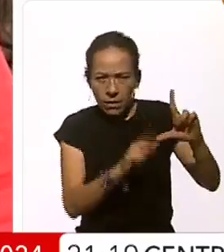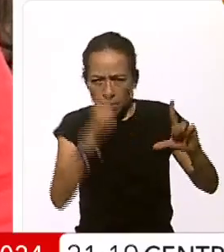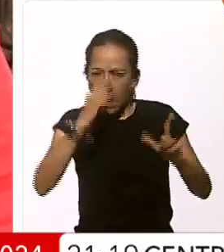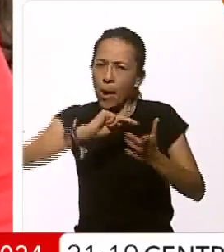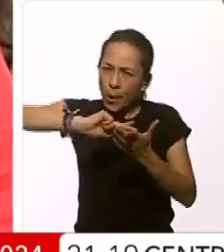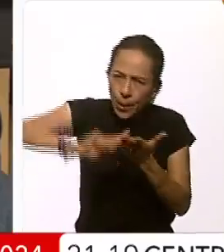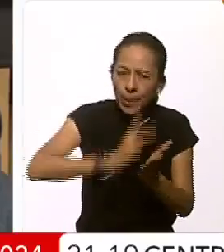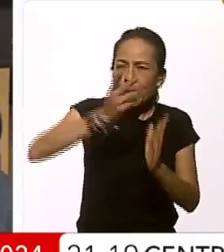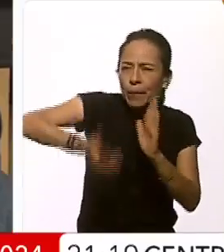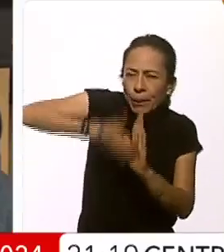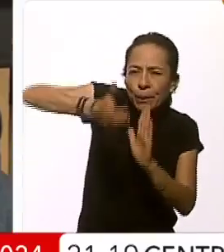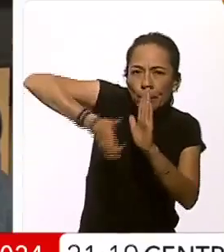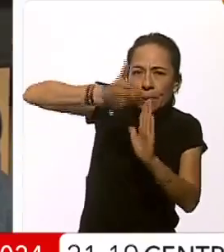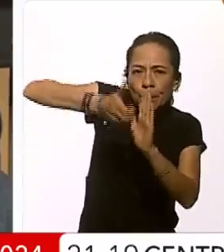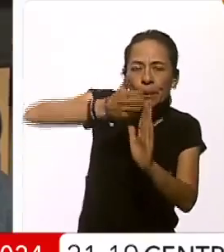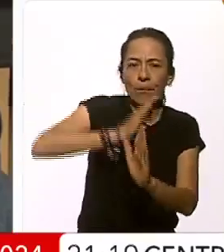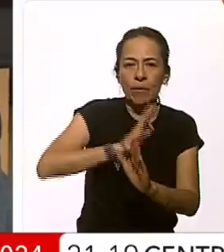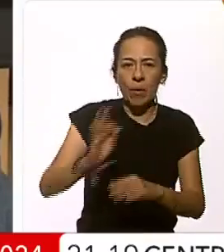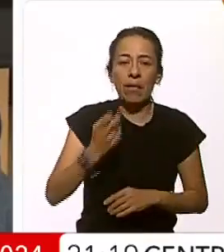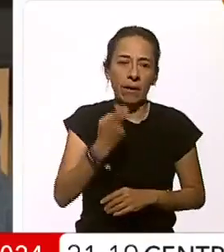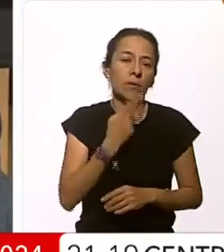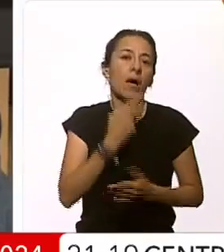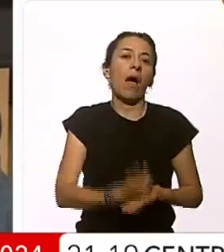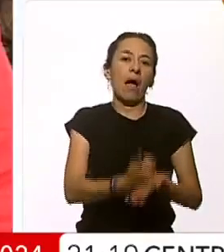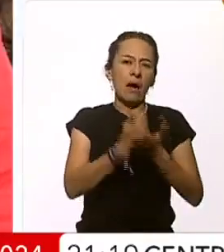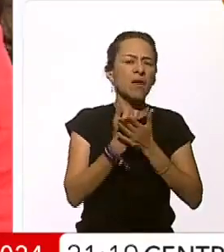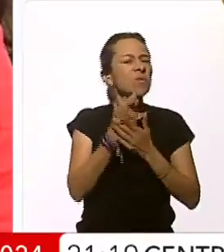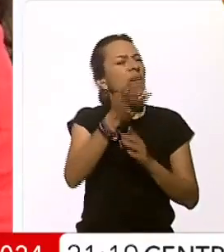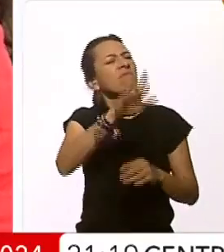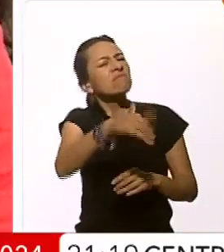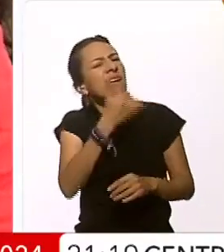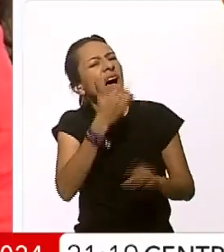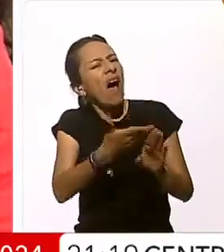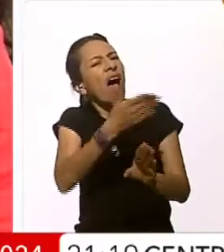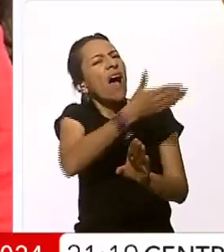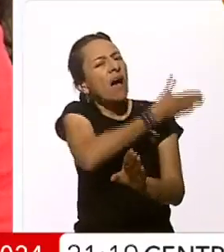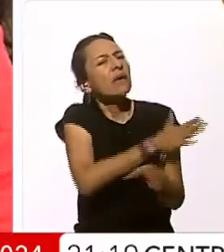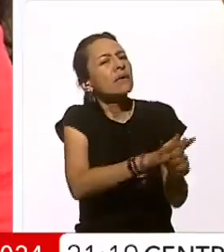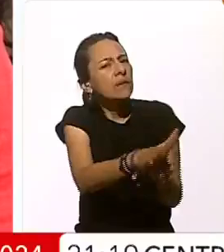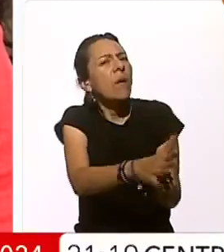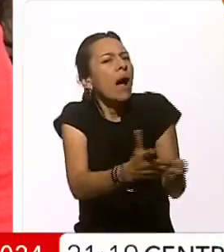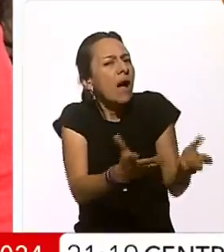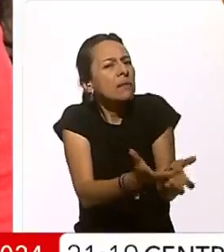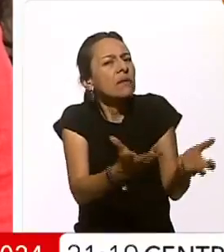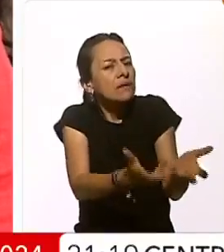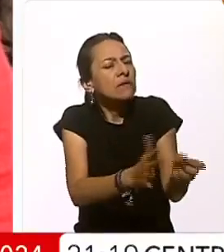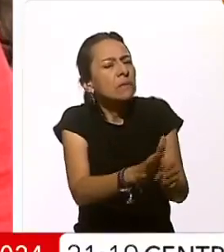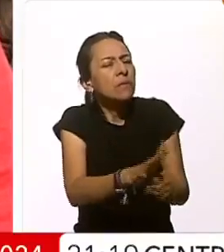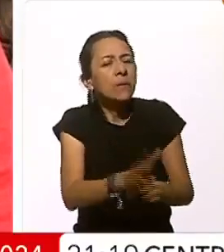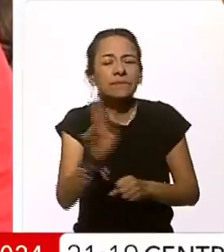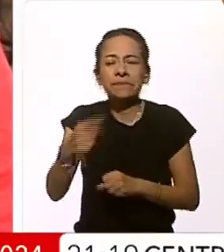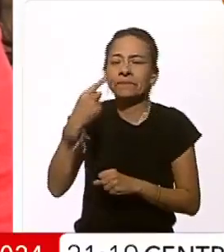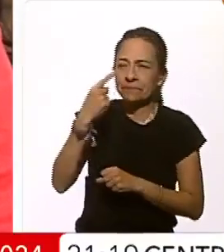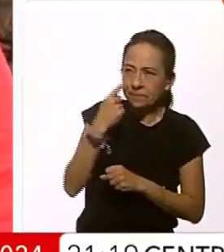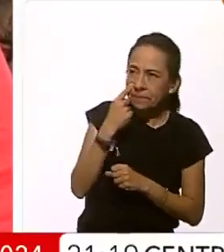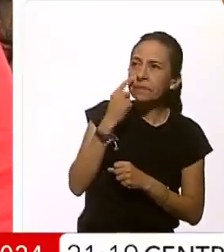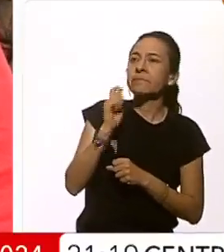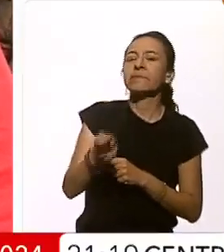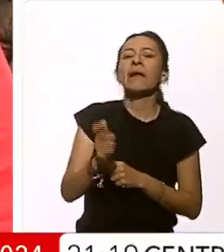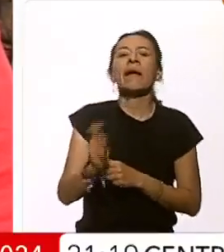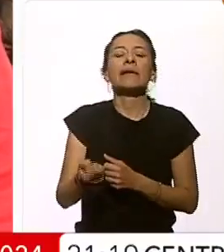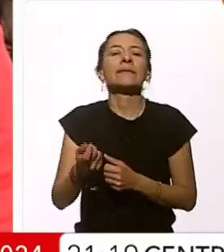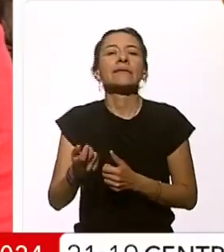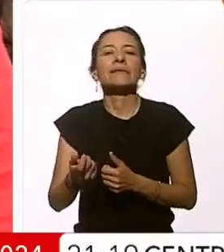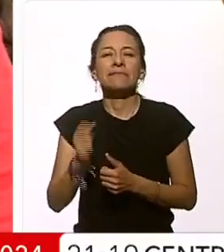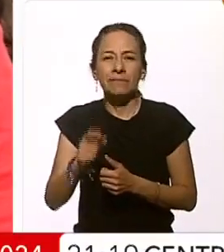lo que se venía haciendo. ¿Qué se venía haciendo? Se venía haciendo la respuesta, por ejemplo, de los seguros, el